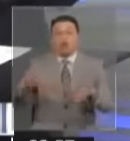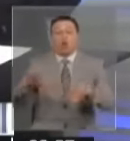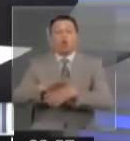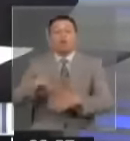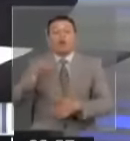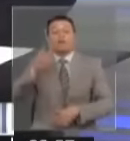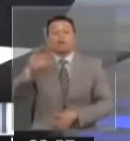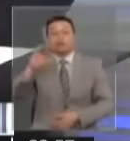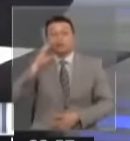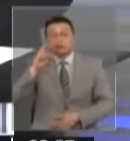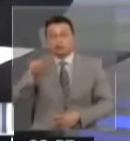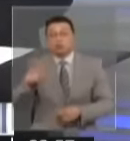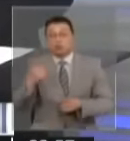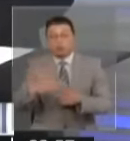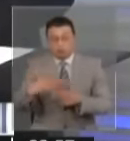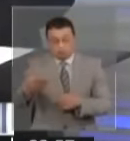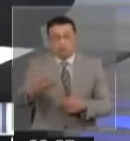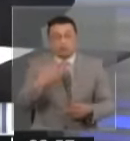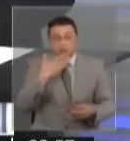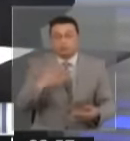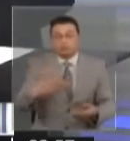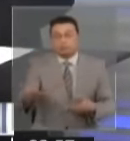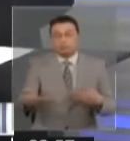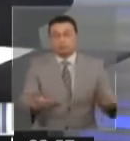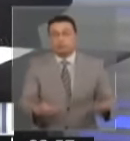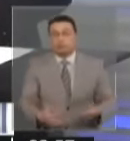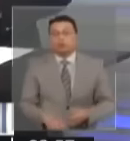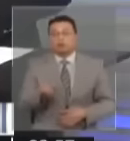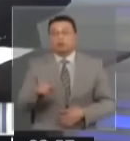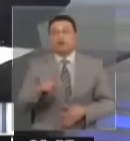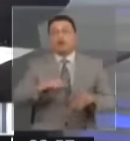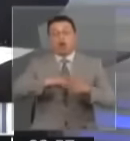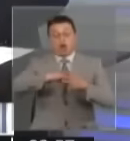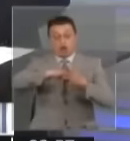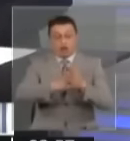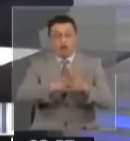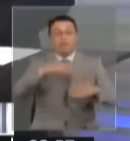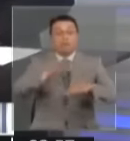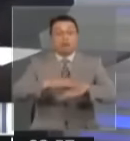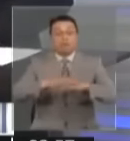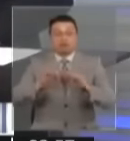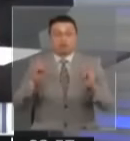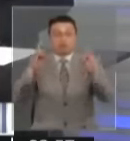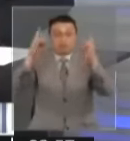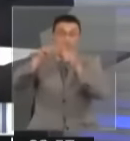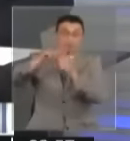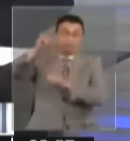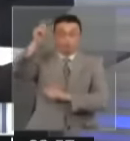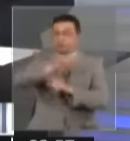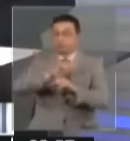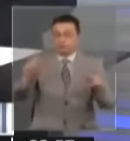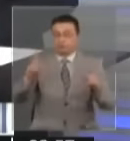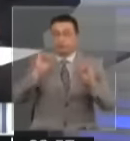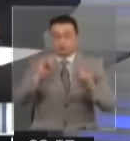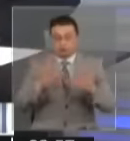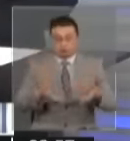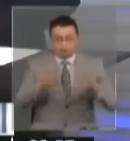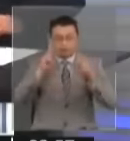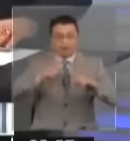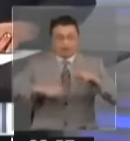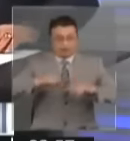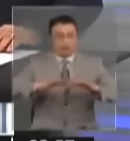Vecinos. Te entrego uno a ti también, por favor, ojalá puedas dar cuenta de aquello. Congelar los permisos de edificación en altura y favorecer un ordenamiento